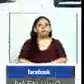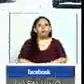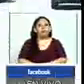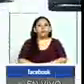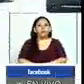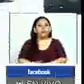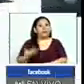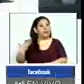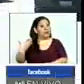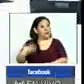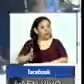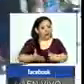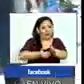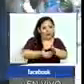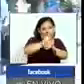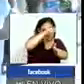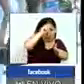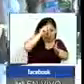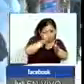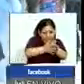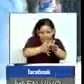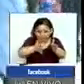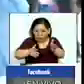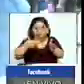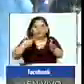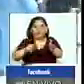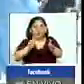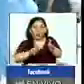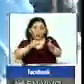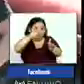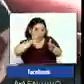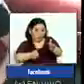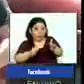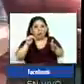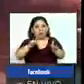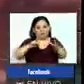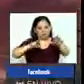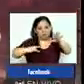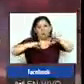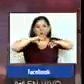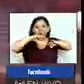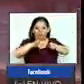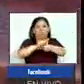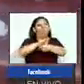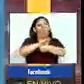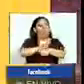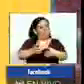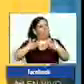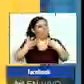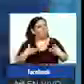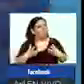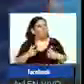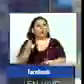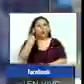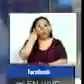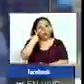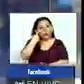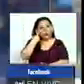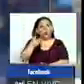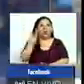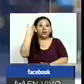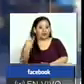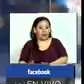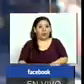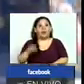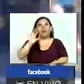A casi dos meses de la reapertura total, los casos de coronavirus en El Salvador han presentado un incremento, siendo los más altos el 11 de